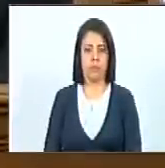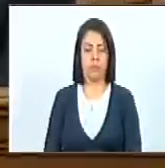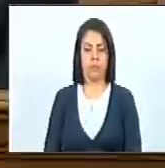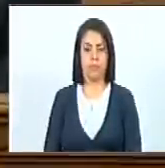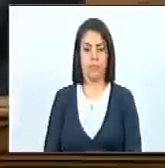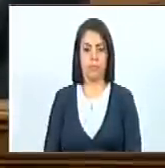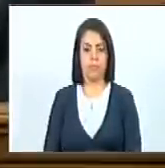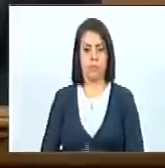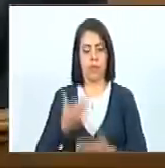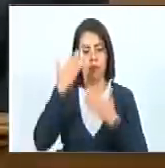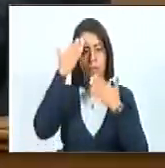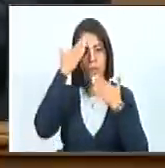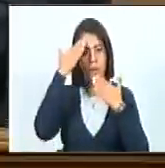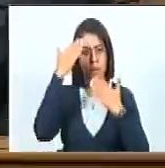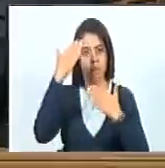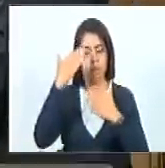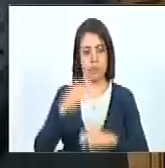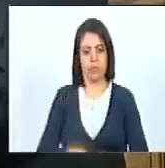Un saludo